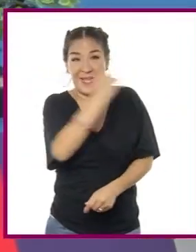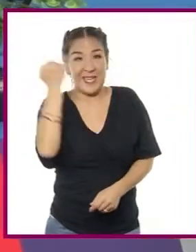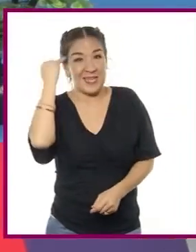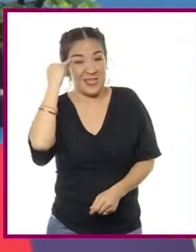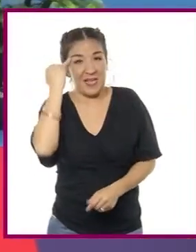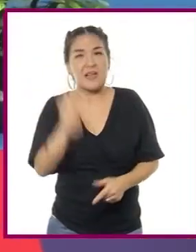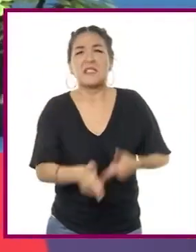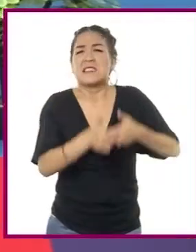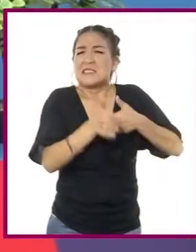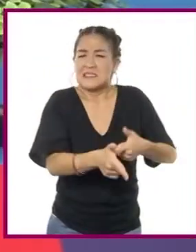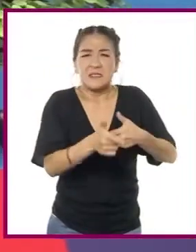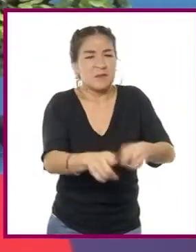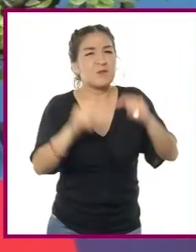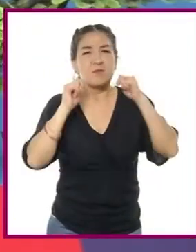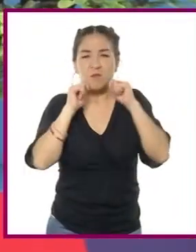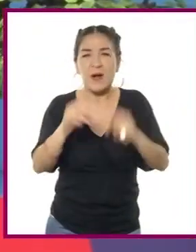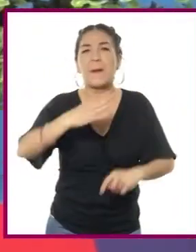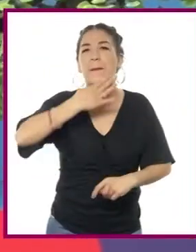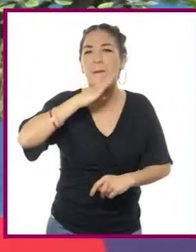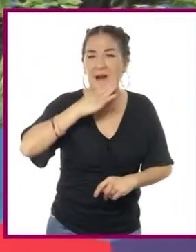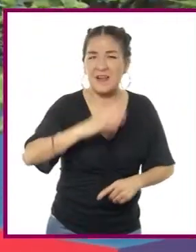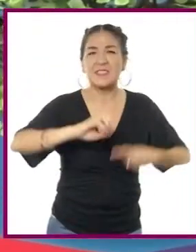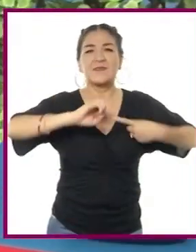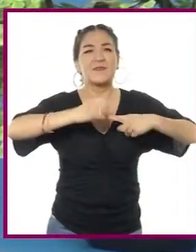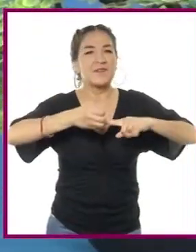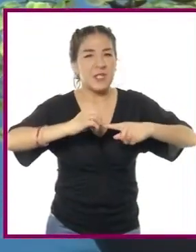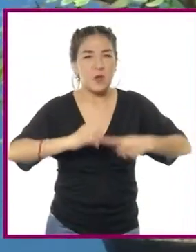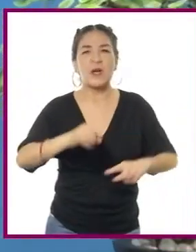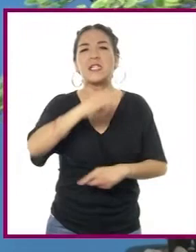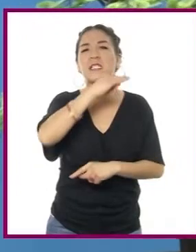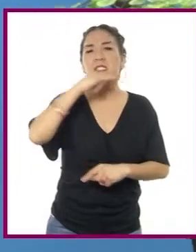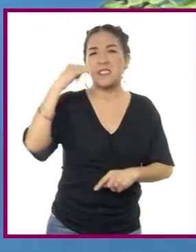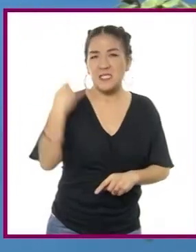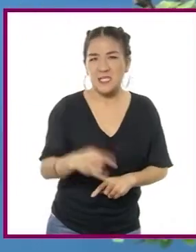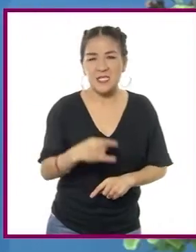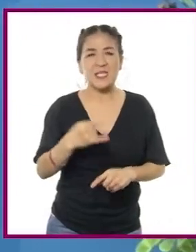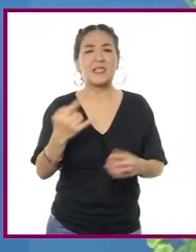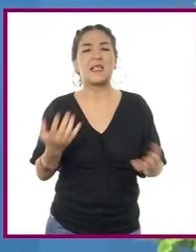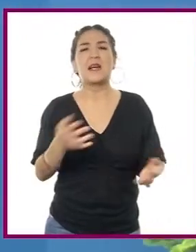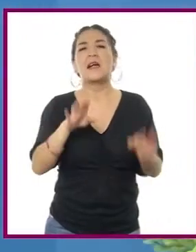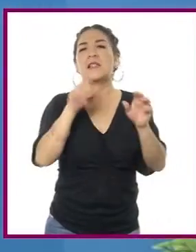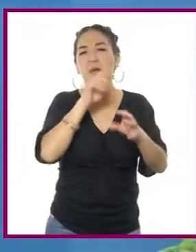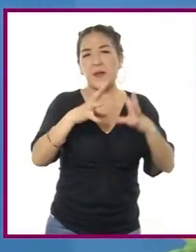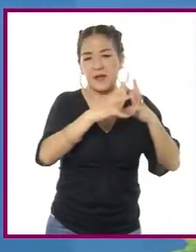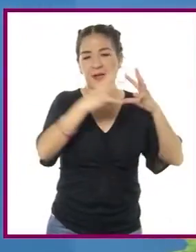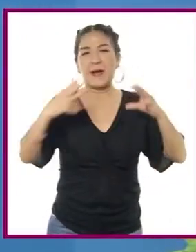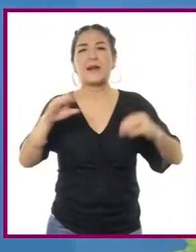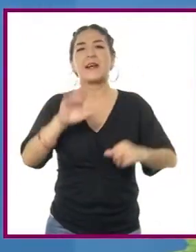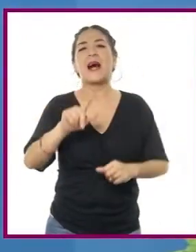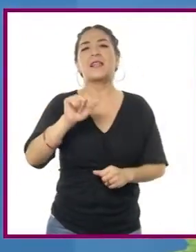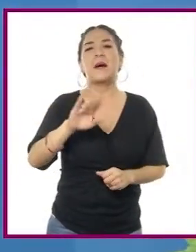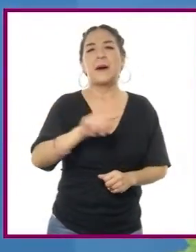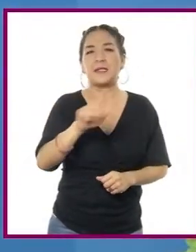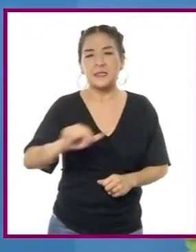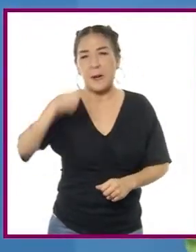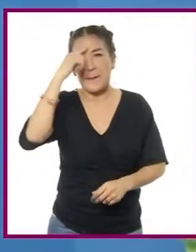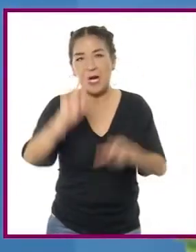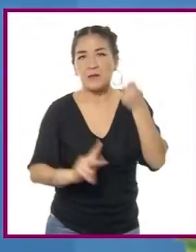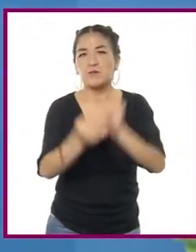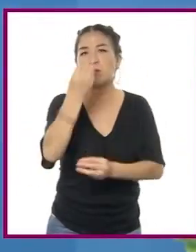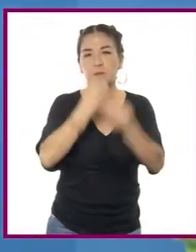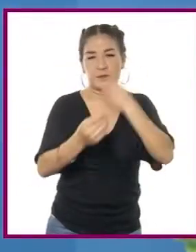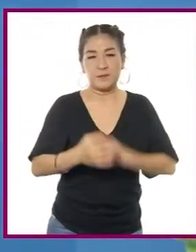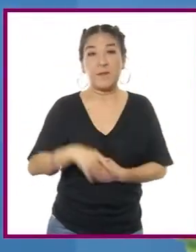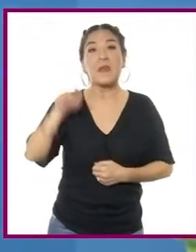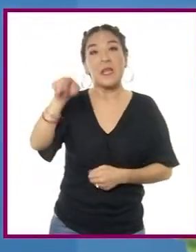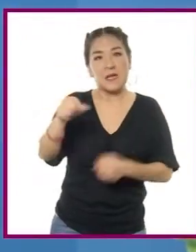continuaron cultivando maíz, frijol, chile y calabaza para su consumo, y aprendieron a sembrar